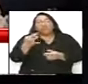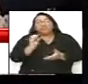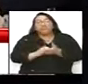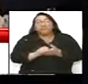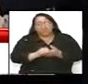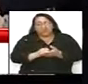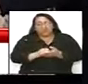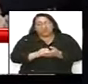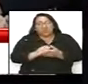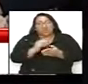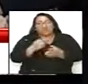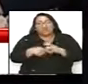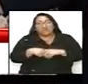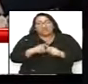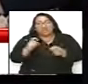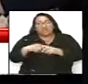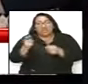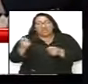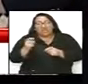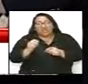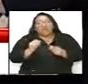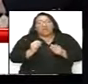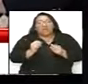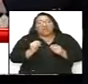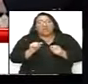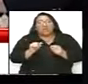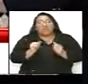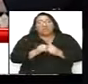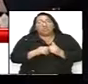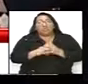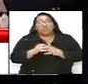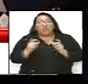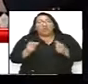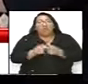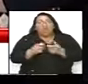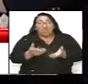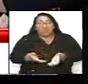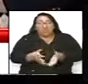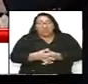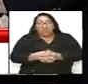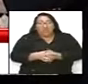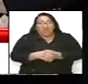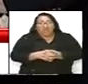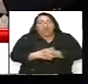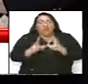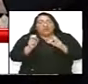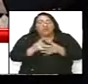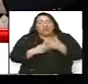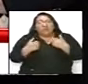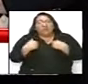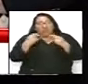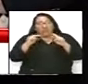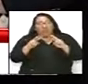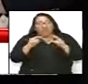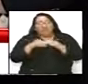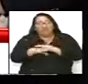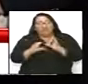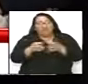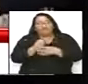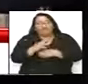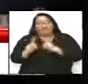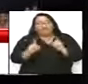por un lado. Y por otro lado, en relación a las comisiones, es un tema que se tiene que ver en Consejo